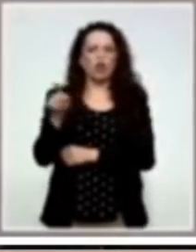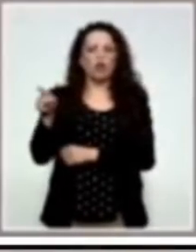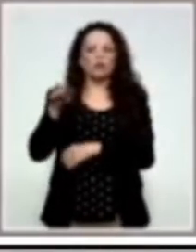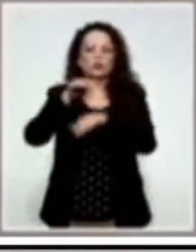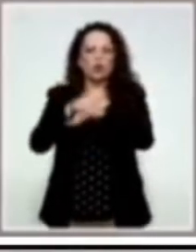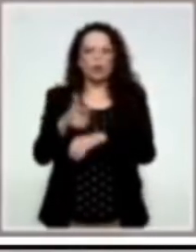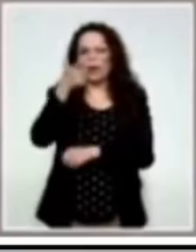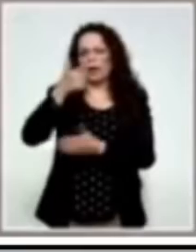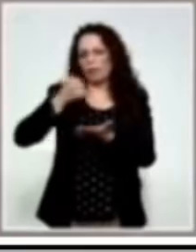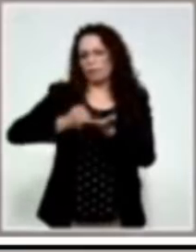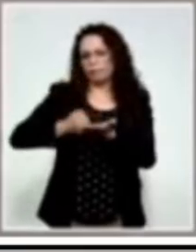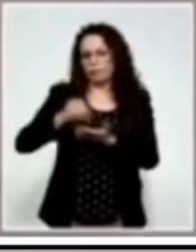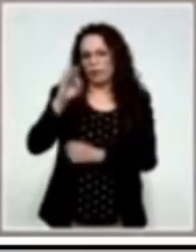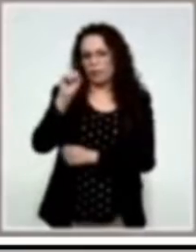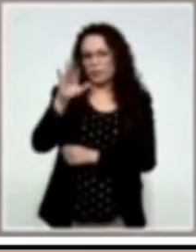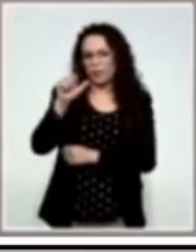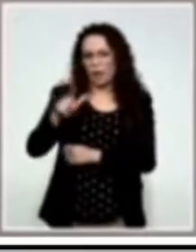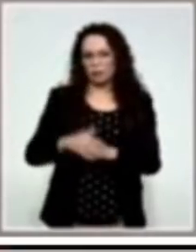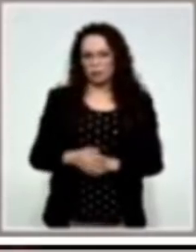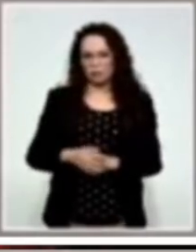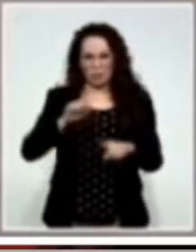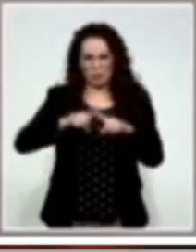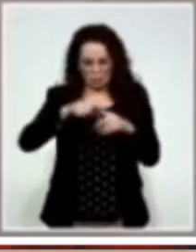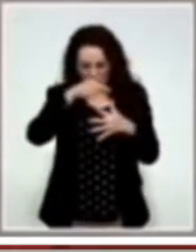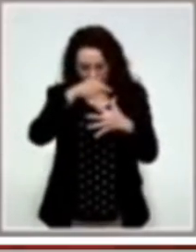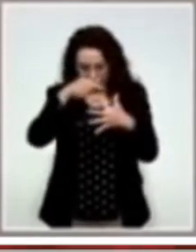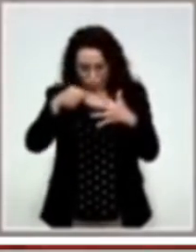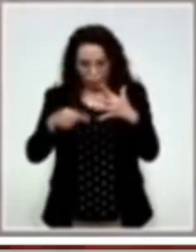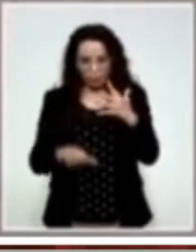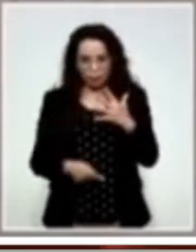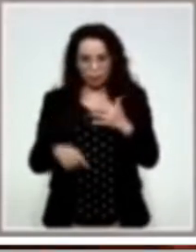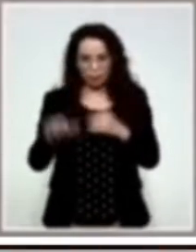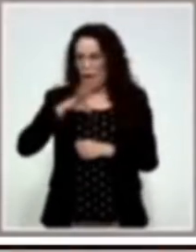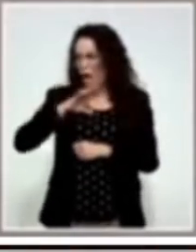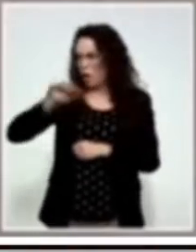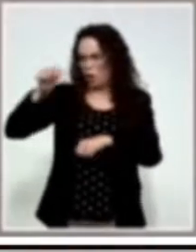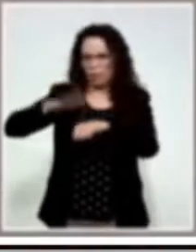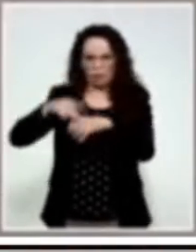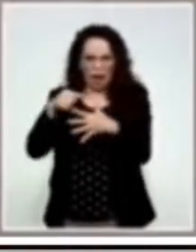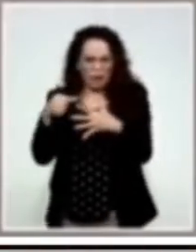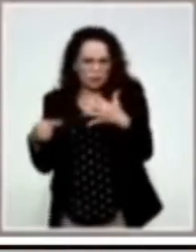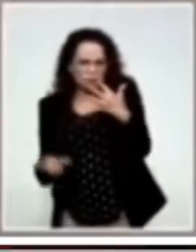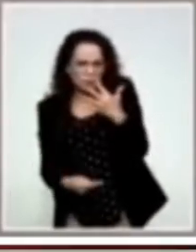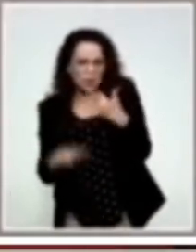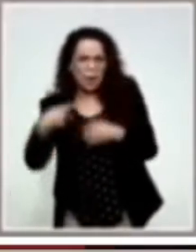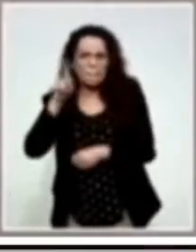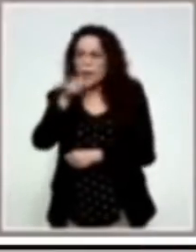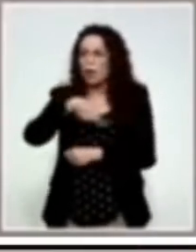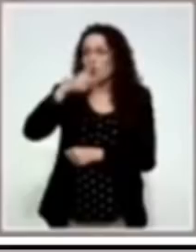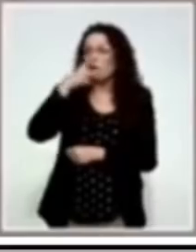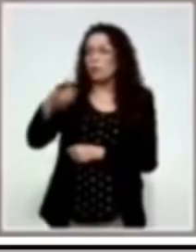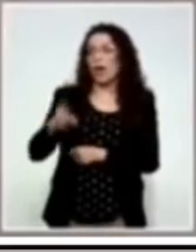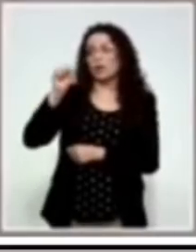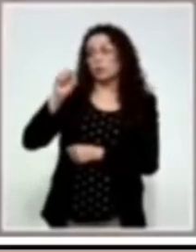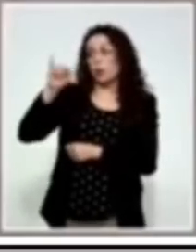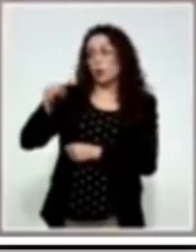son las que ahorita me acuerdo, hay muchas más. Ah, pero la Corte no es independiente. Ah, pero la Corte está tomada.